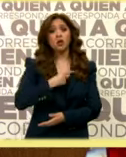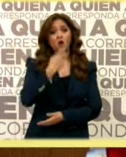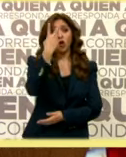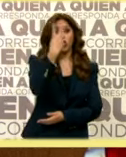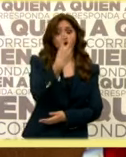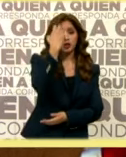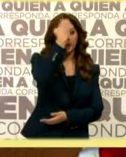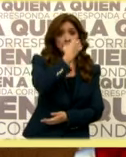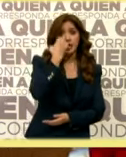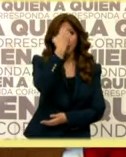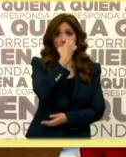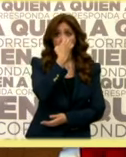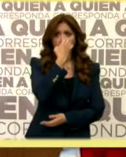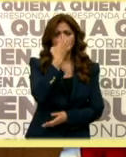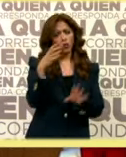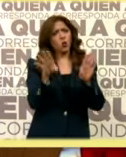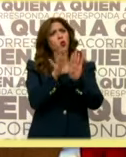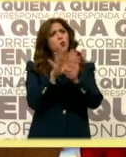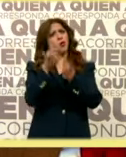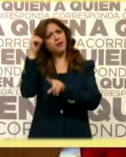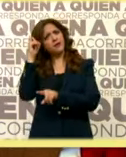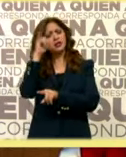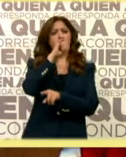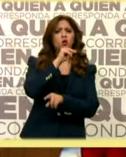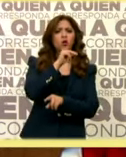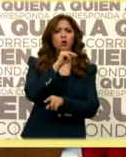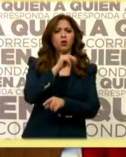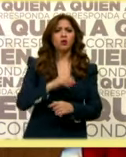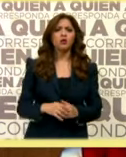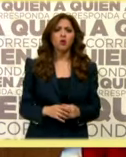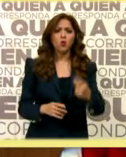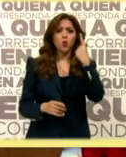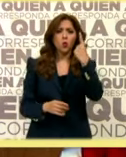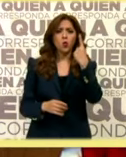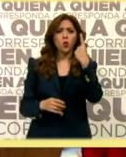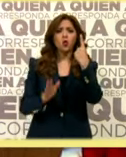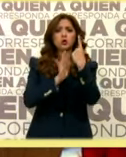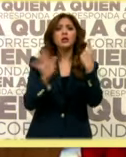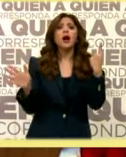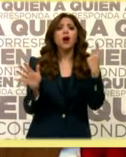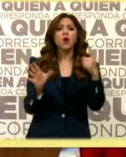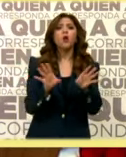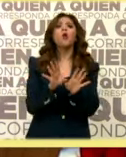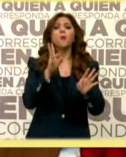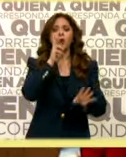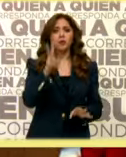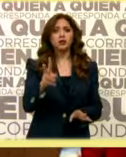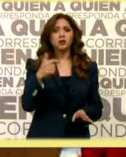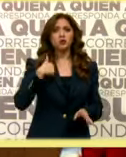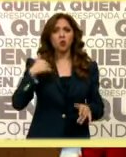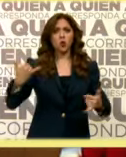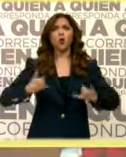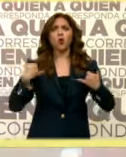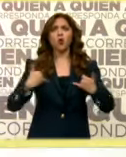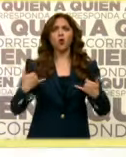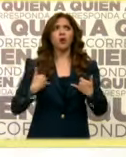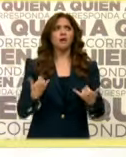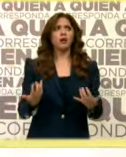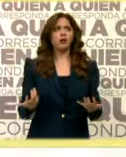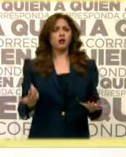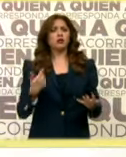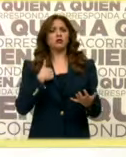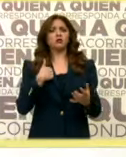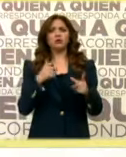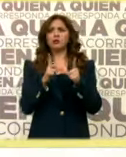más difícil? Más... No. Uno ya está resuelto. ¿Cómo la ves, güero? Yo, chavito, vas por tu primer